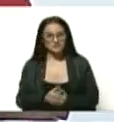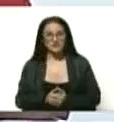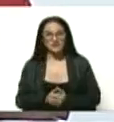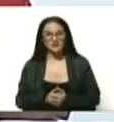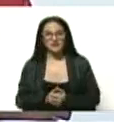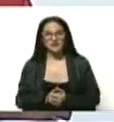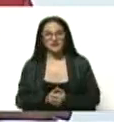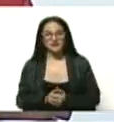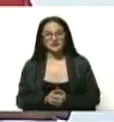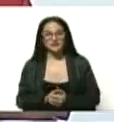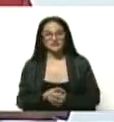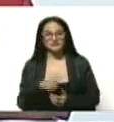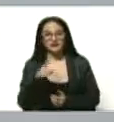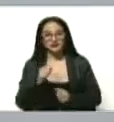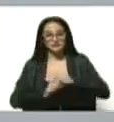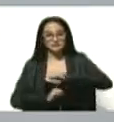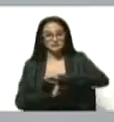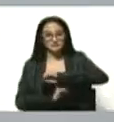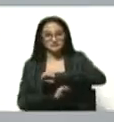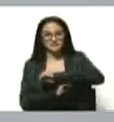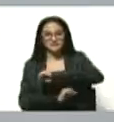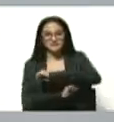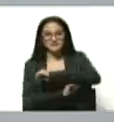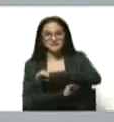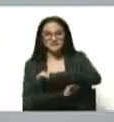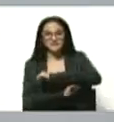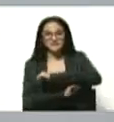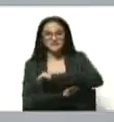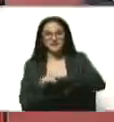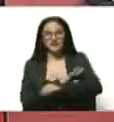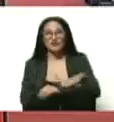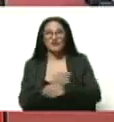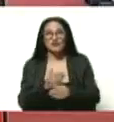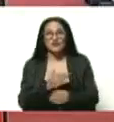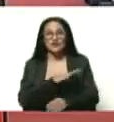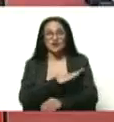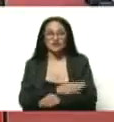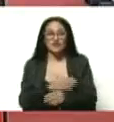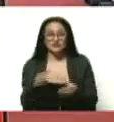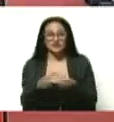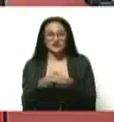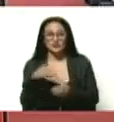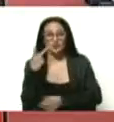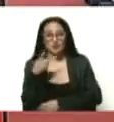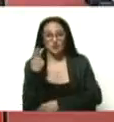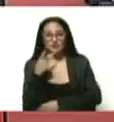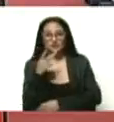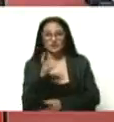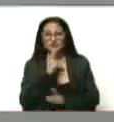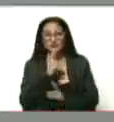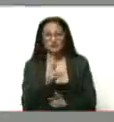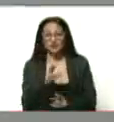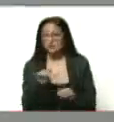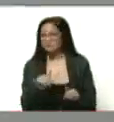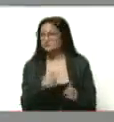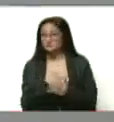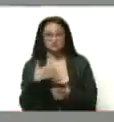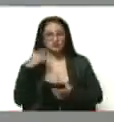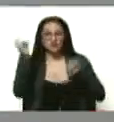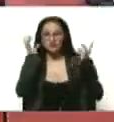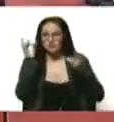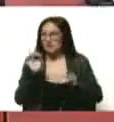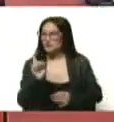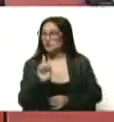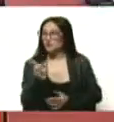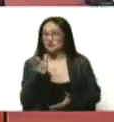son ellas las que sostienen la fuerza del partido. Y los resultados son estos. Esto no lo inventamos nosotros, no